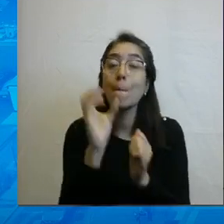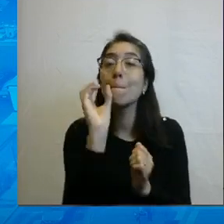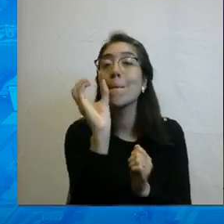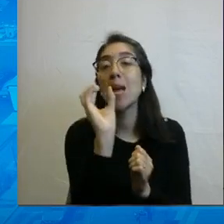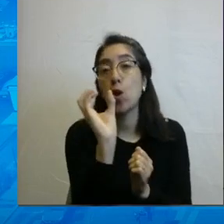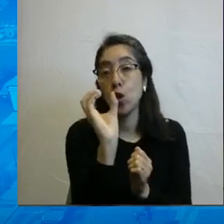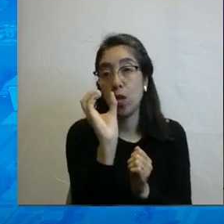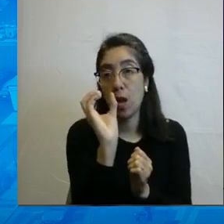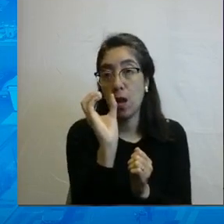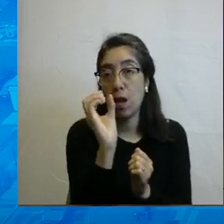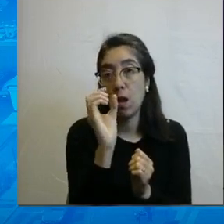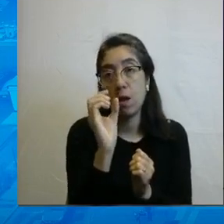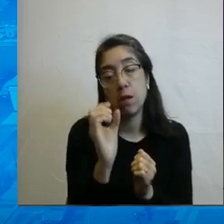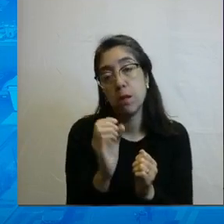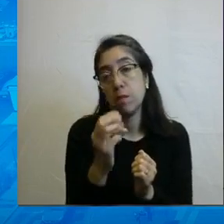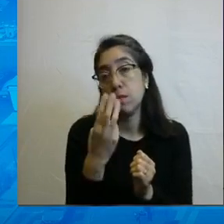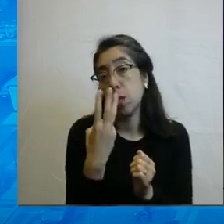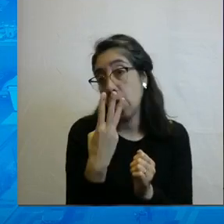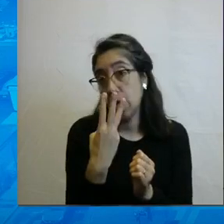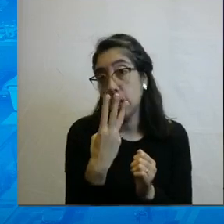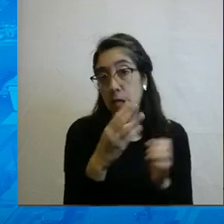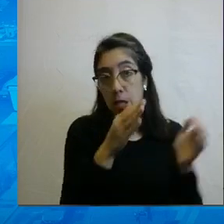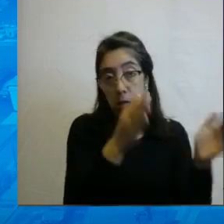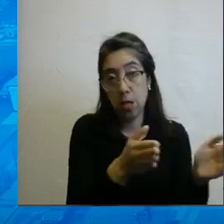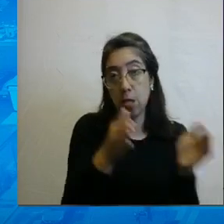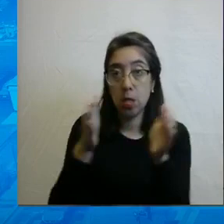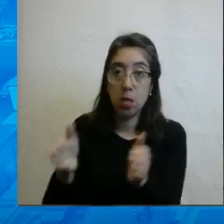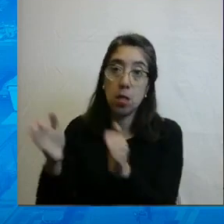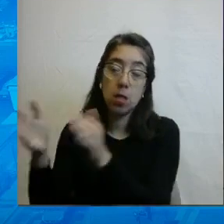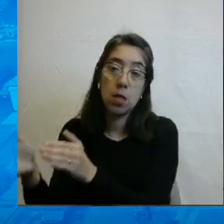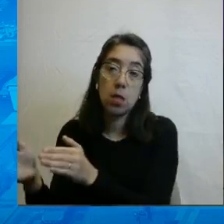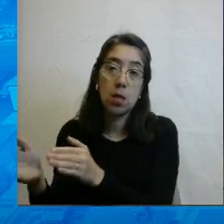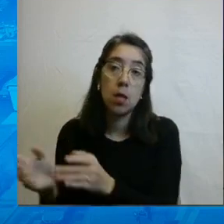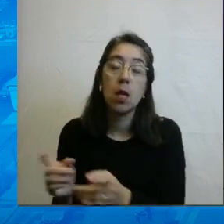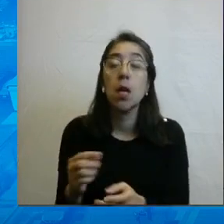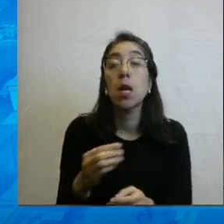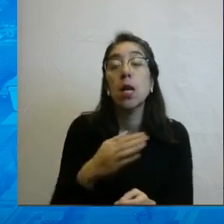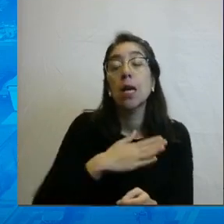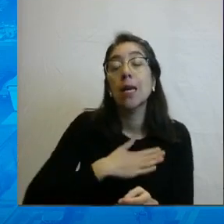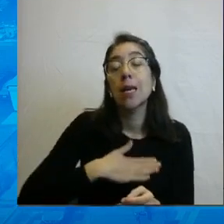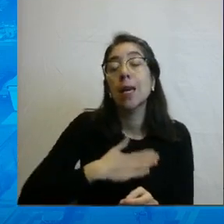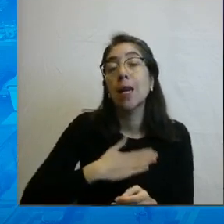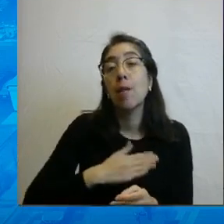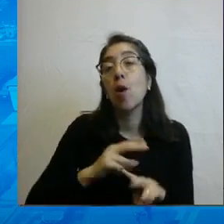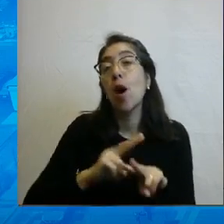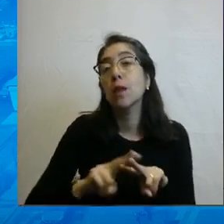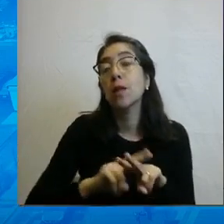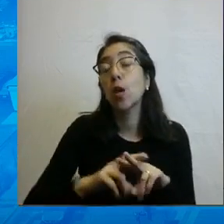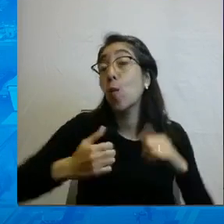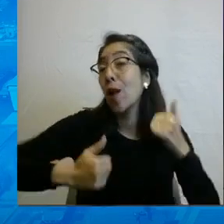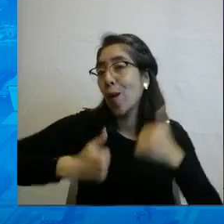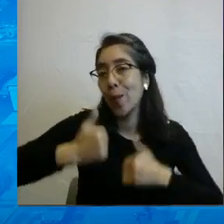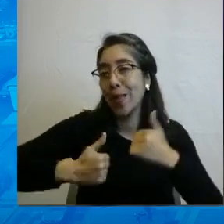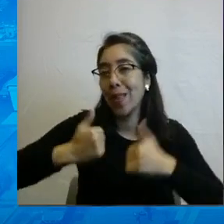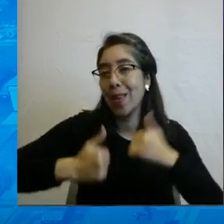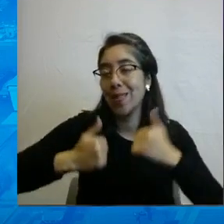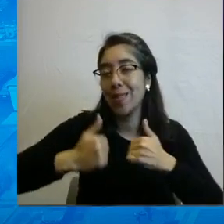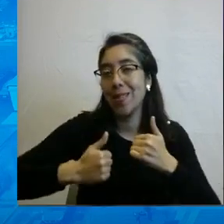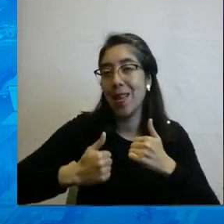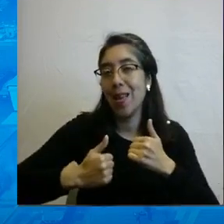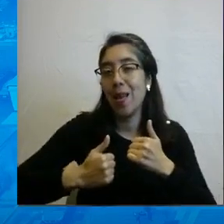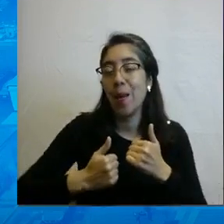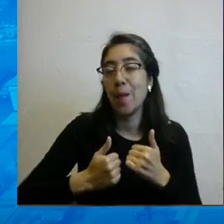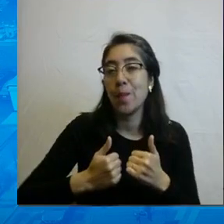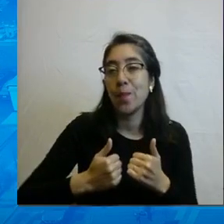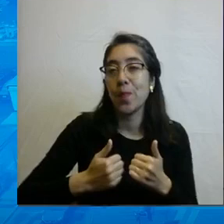sí, que sería lo ideal, nosotros queremos hacer un campeonato para incentivar a los mismos niños del colegio y después hacerlo con otros